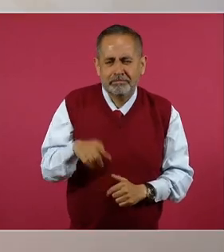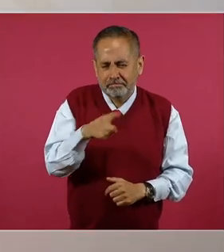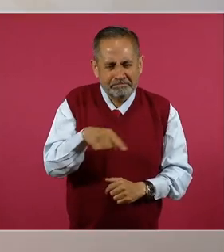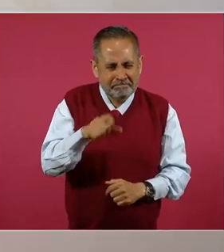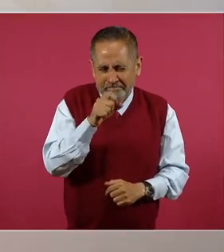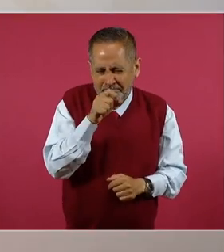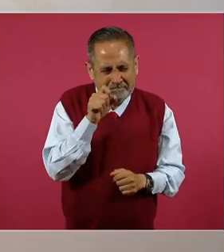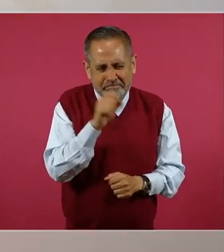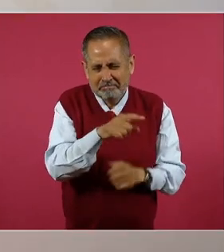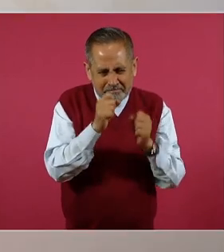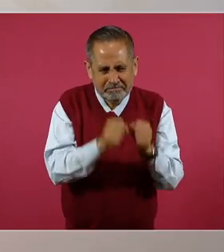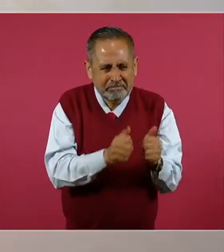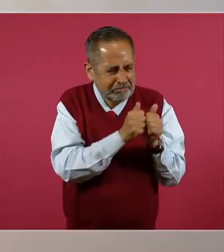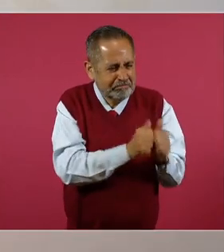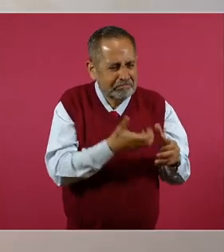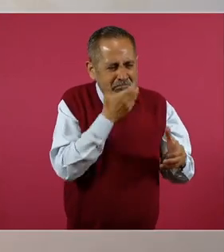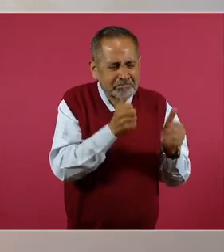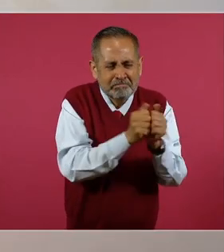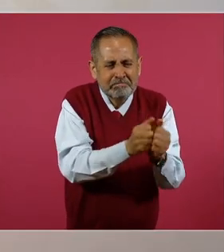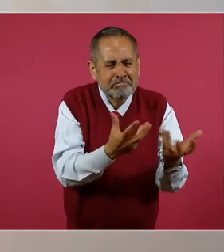conservadores, o sea,